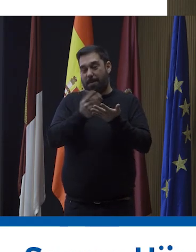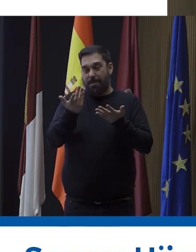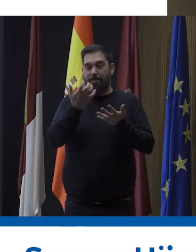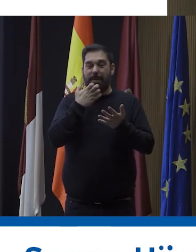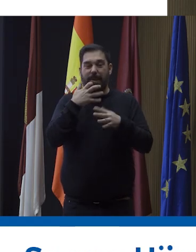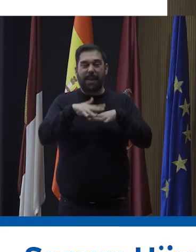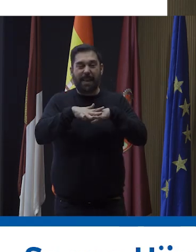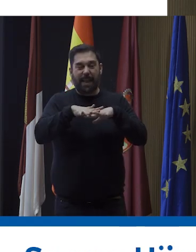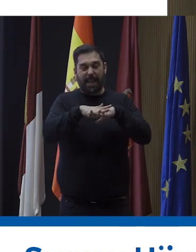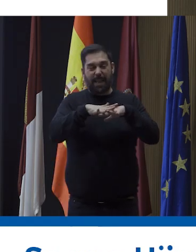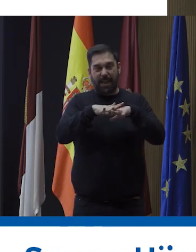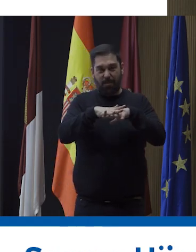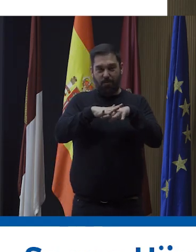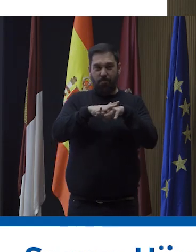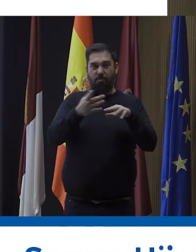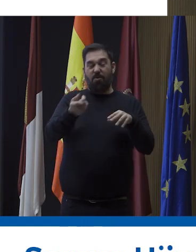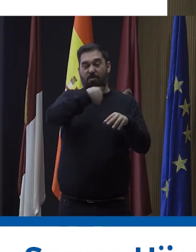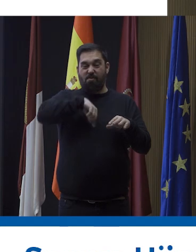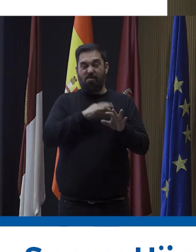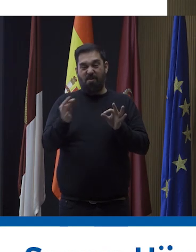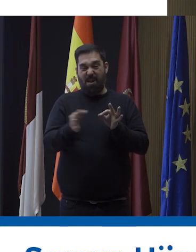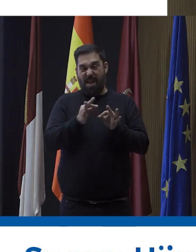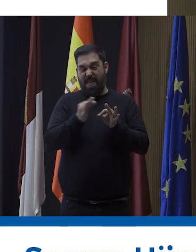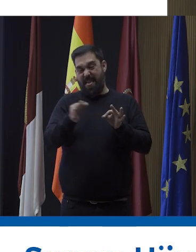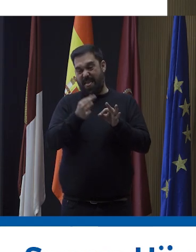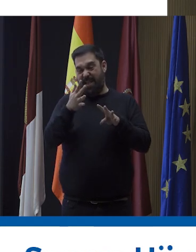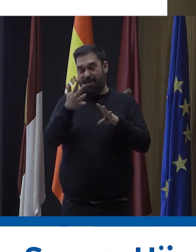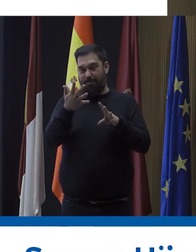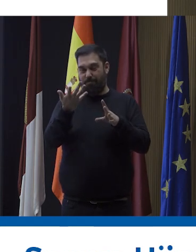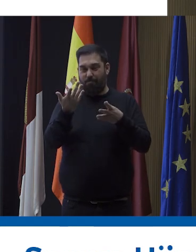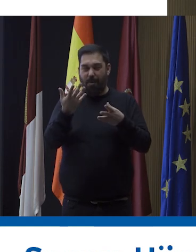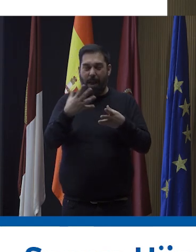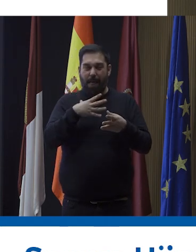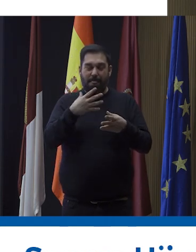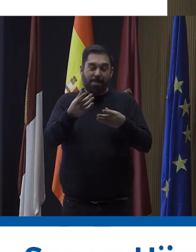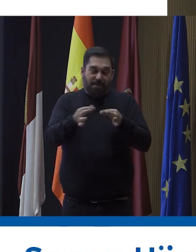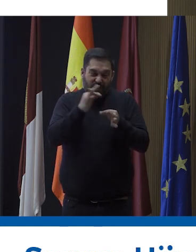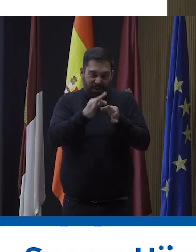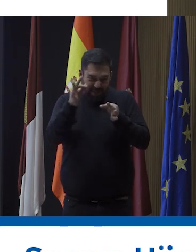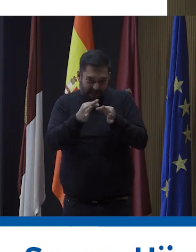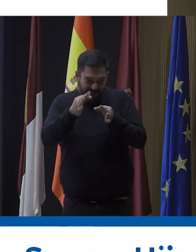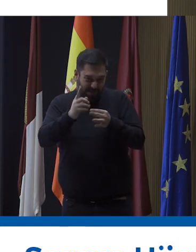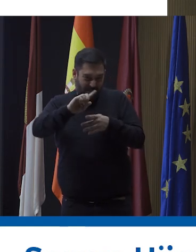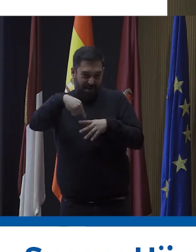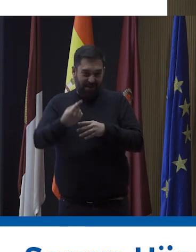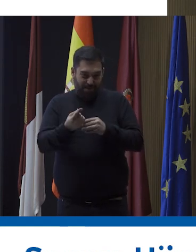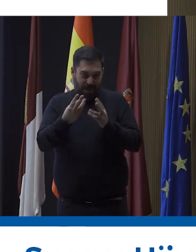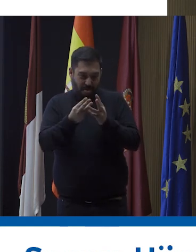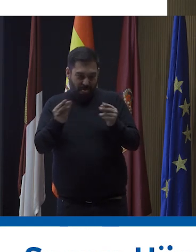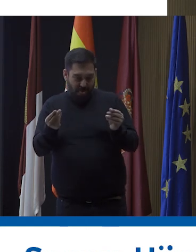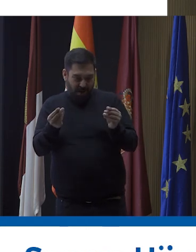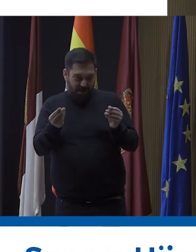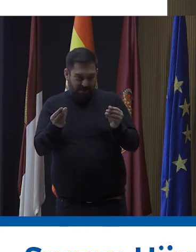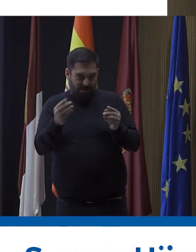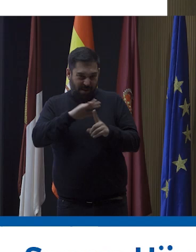tejido es como hacemos un remiendo, una tela que está un poquito pasada, lo más normal es que al cabo de un tiempo otra vez se vuelva